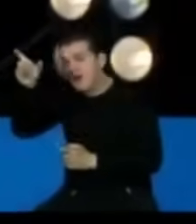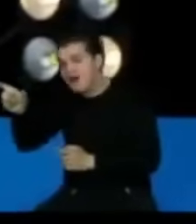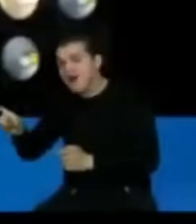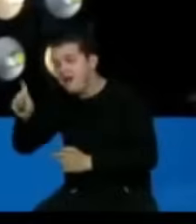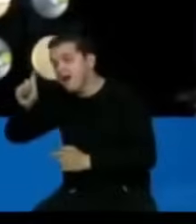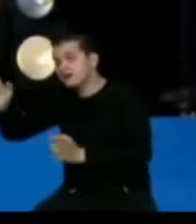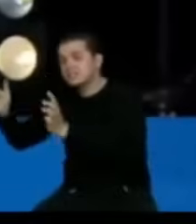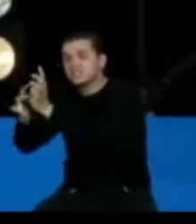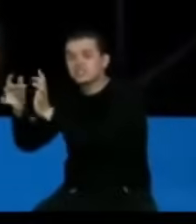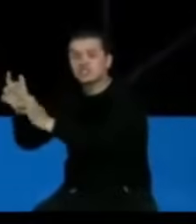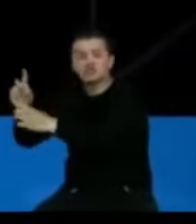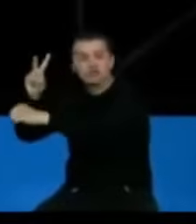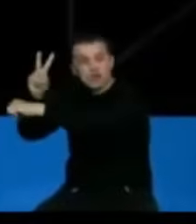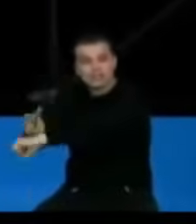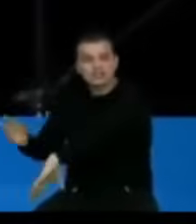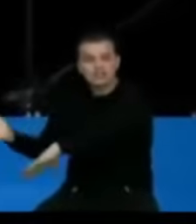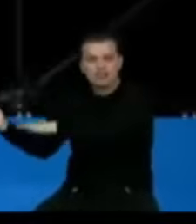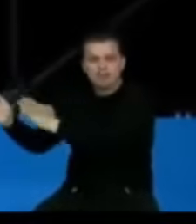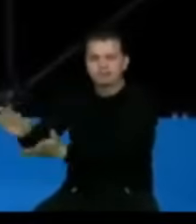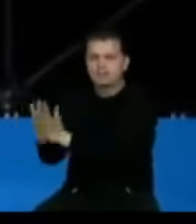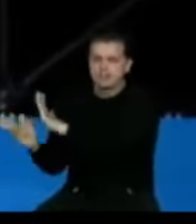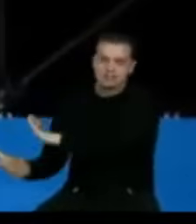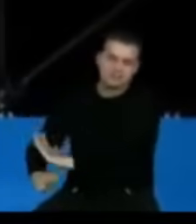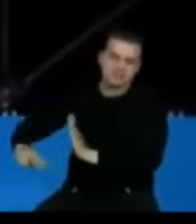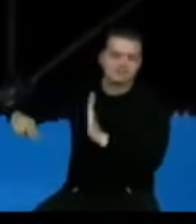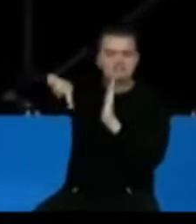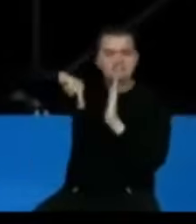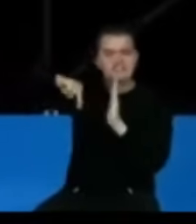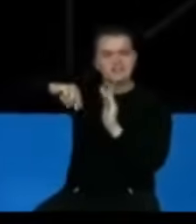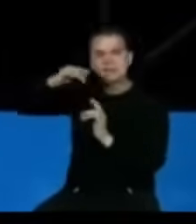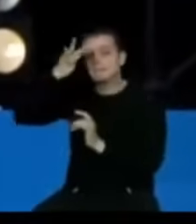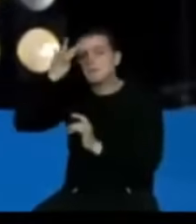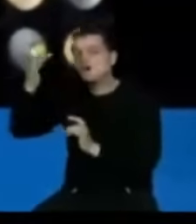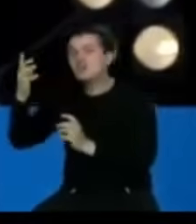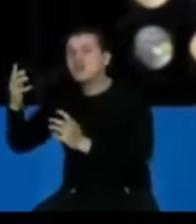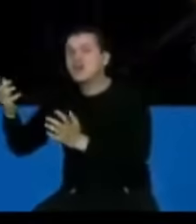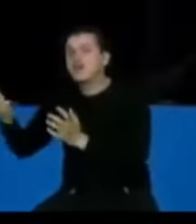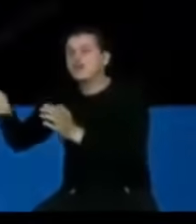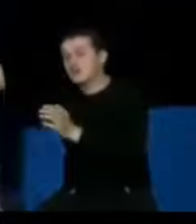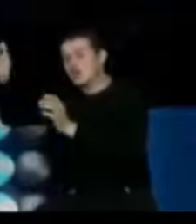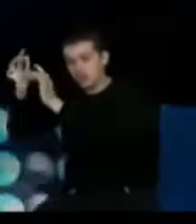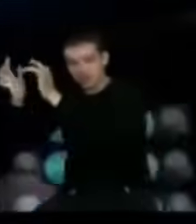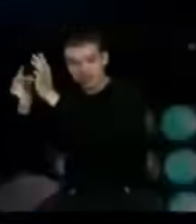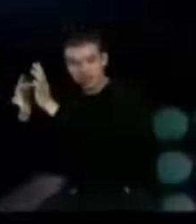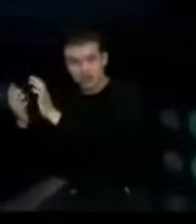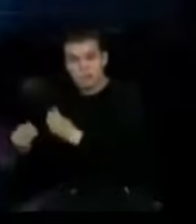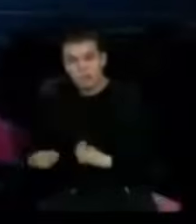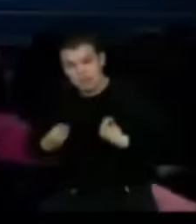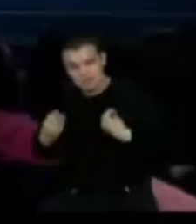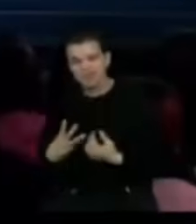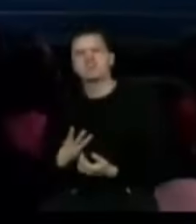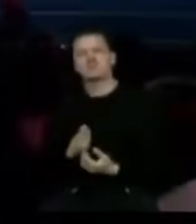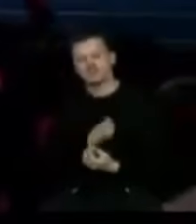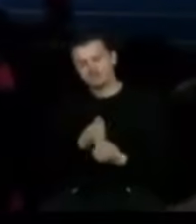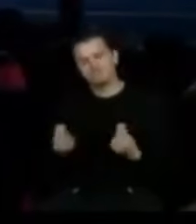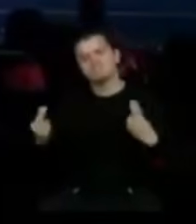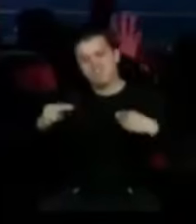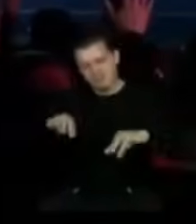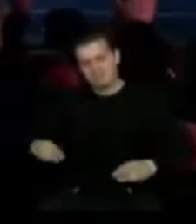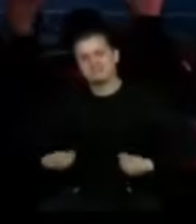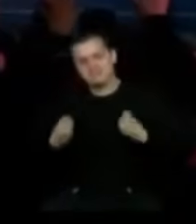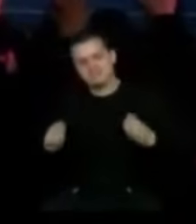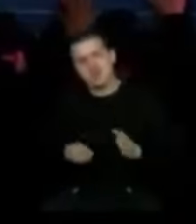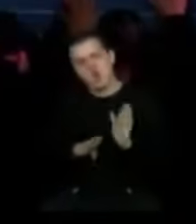Jesús venció la muerte y resucitó, y porque Él vive, nosotros viviremos